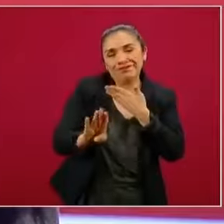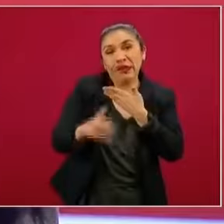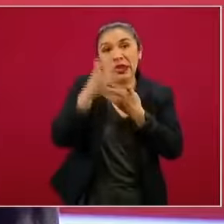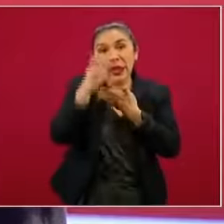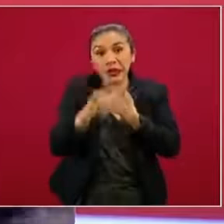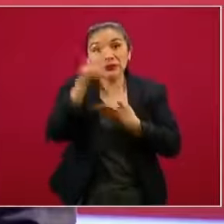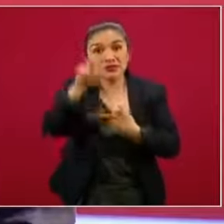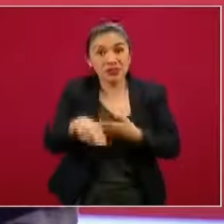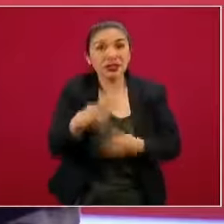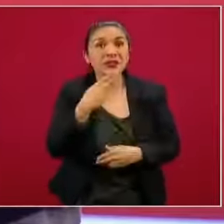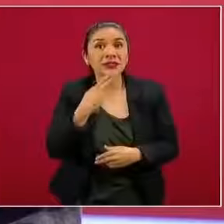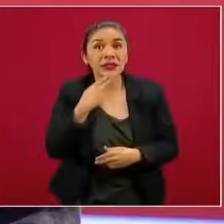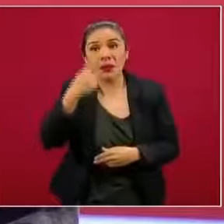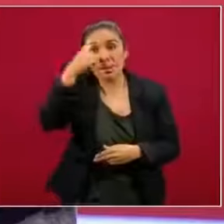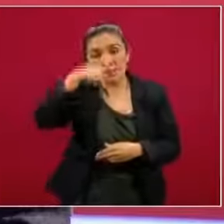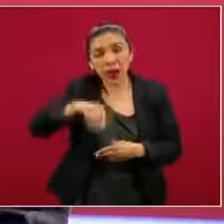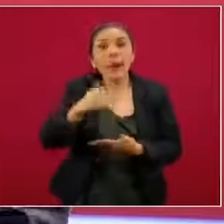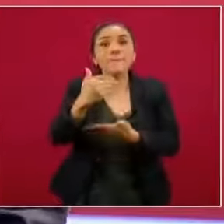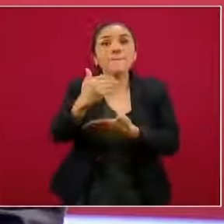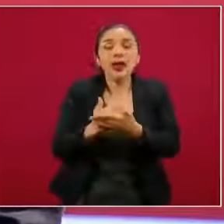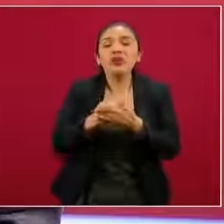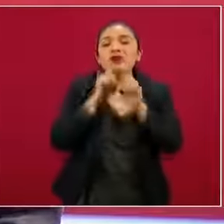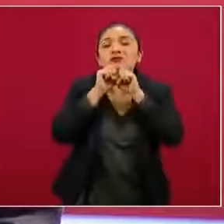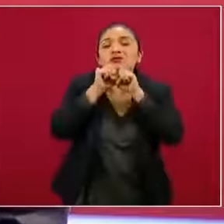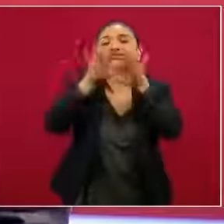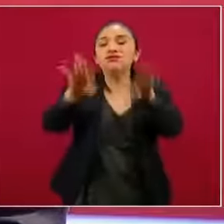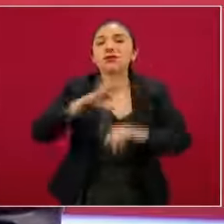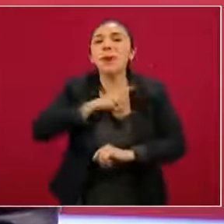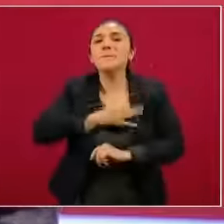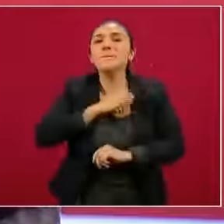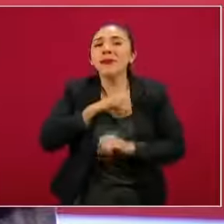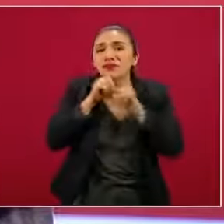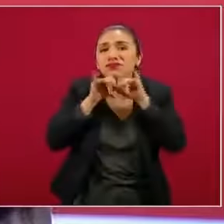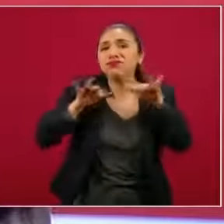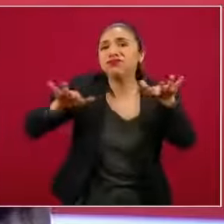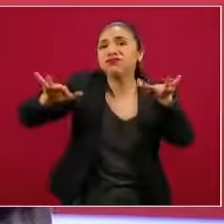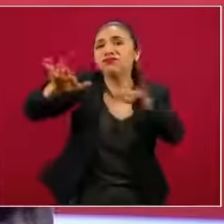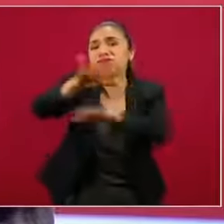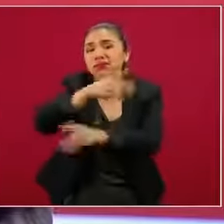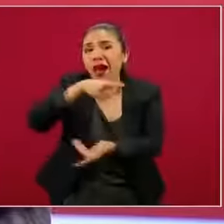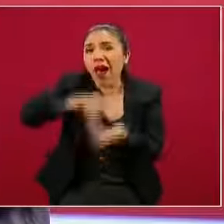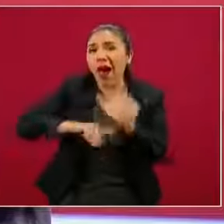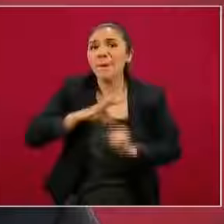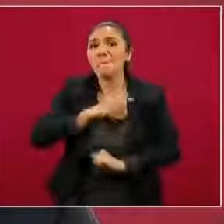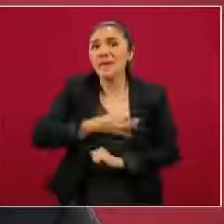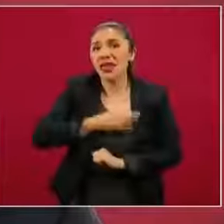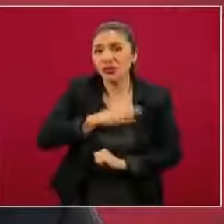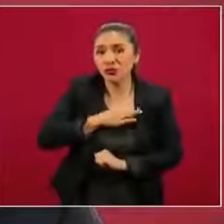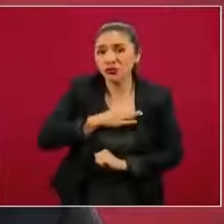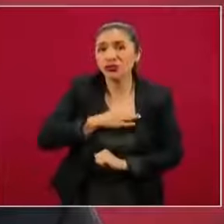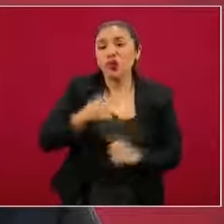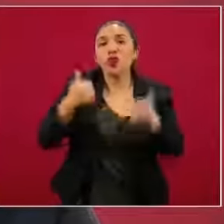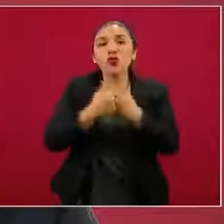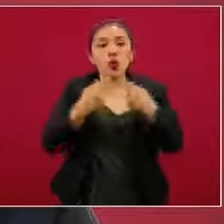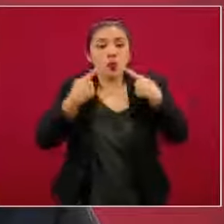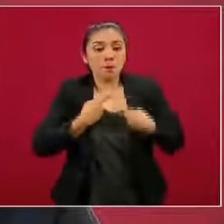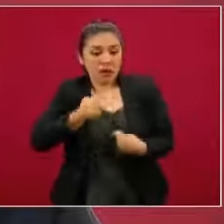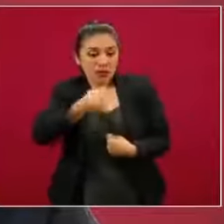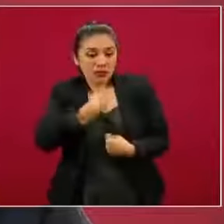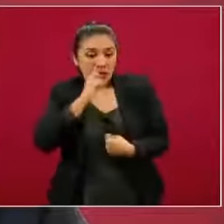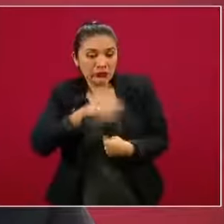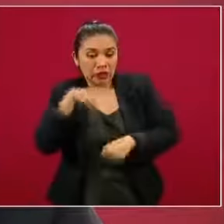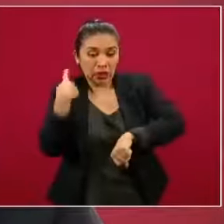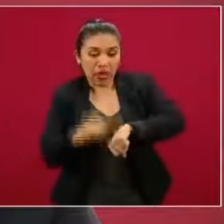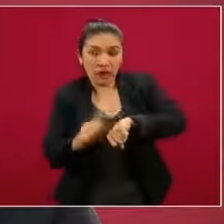que sirve para disminuir la salida de los virus o las partículas líquidas que llevan los virus desde una persona infectada,